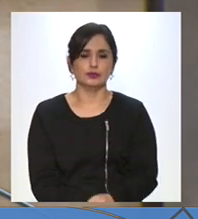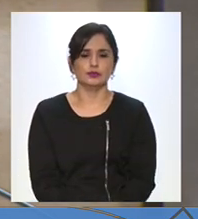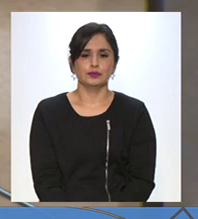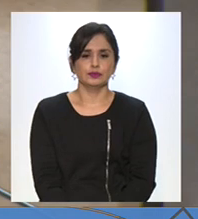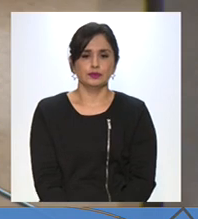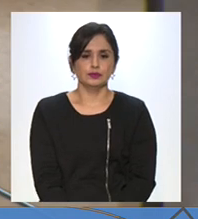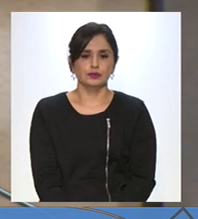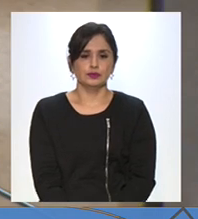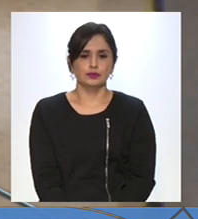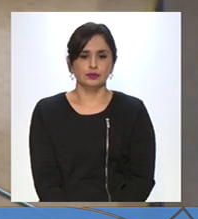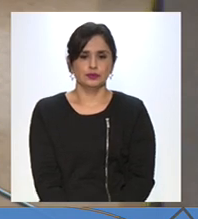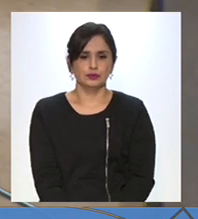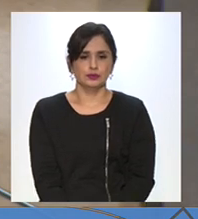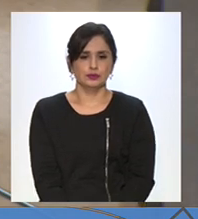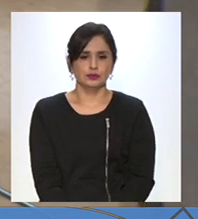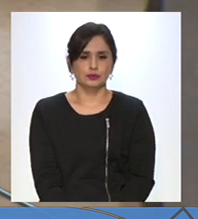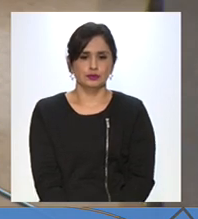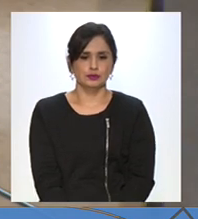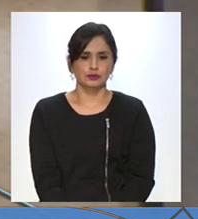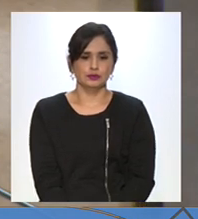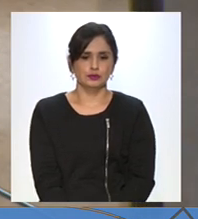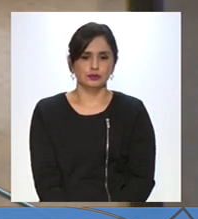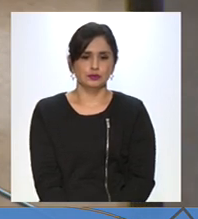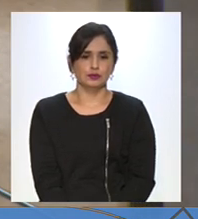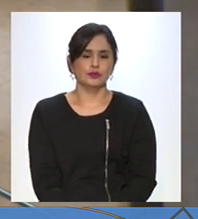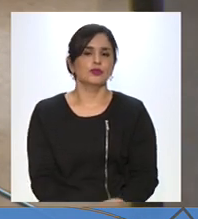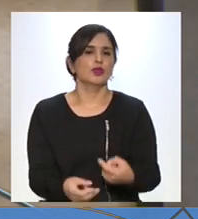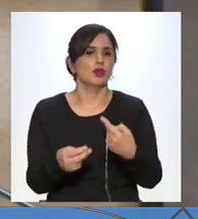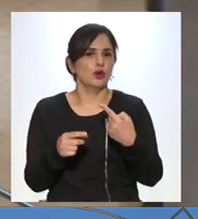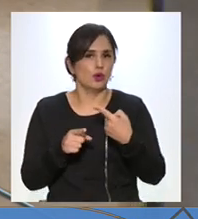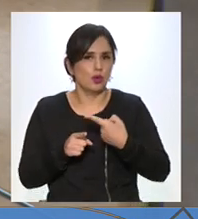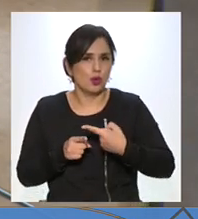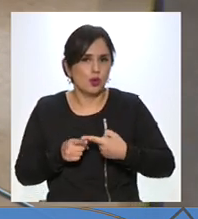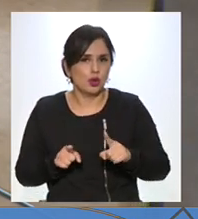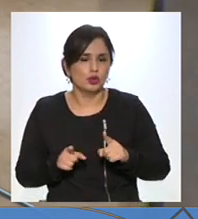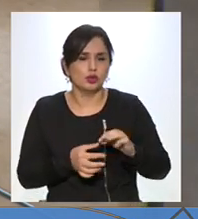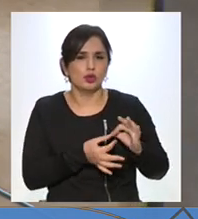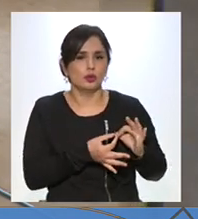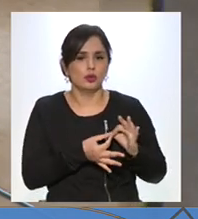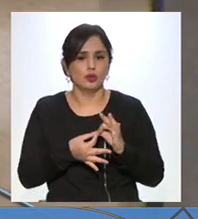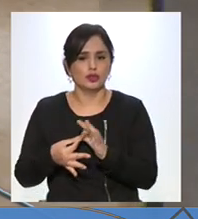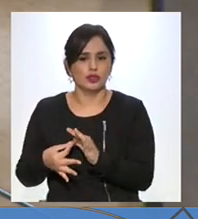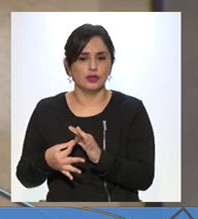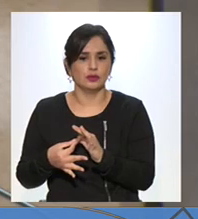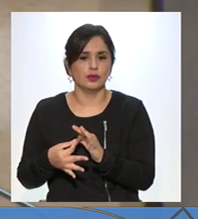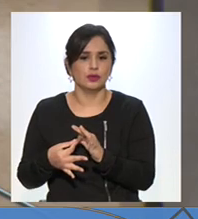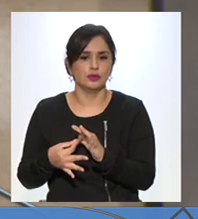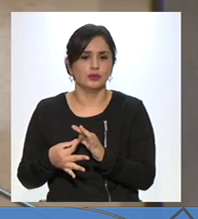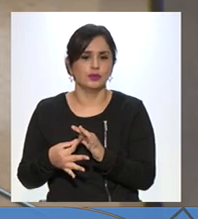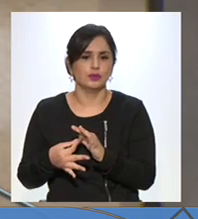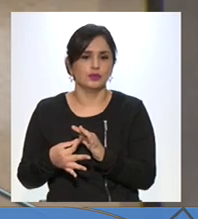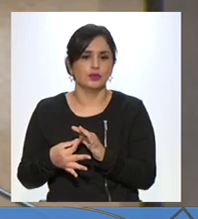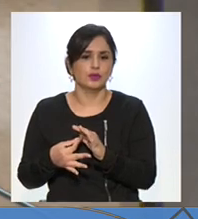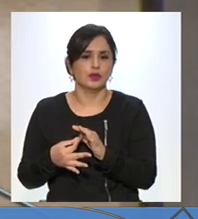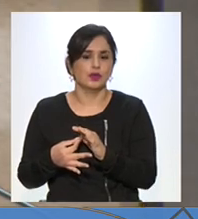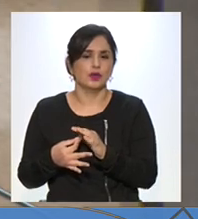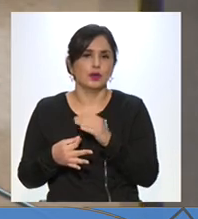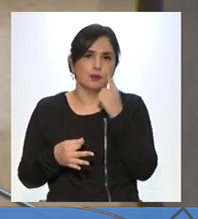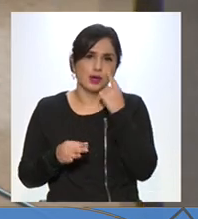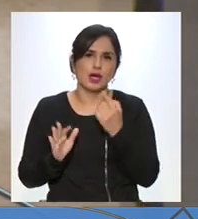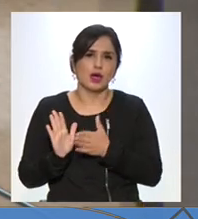Quisiera ser bien claro en ese punto. Hay otras razones que son igual, que son mucho más válidas y